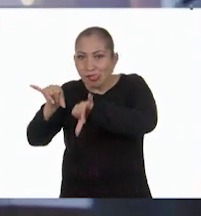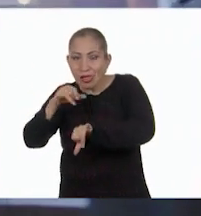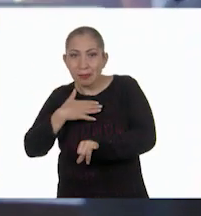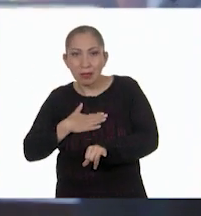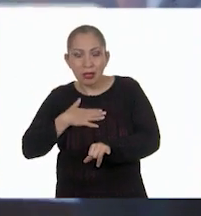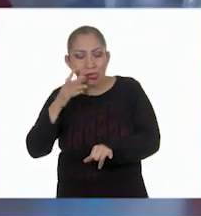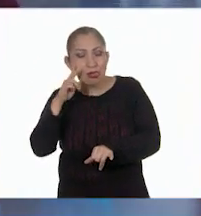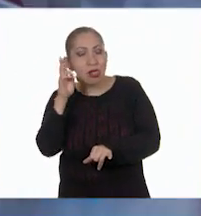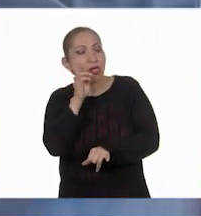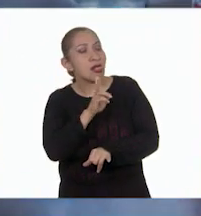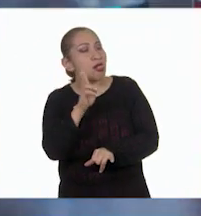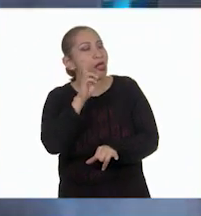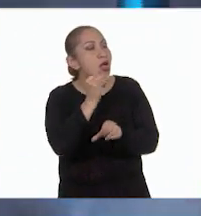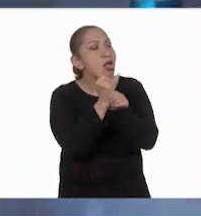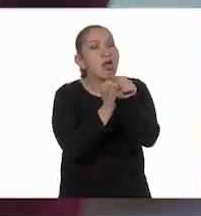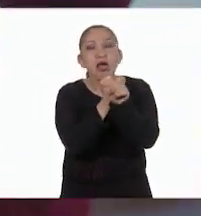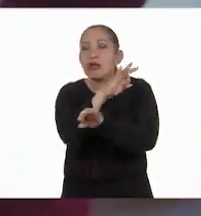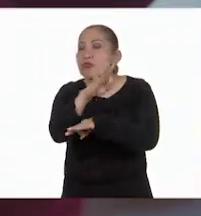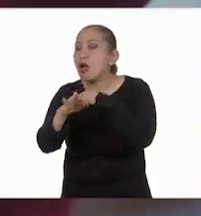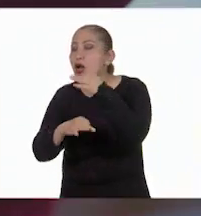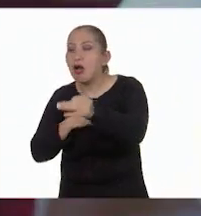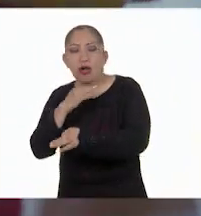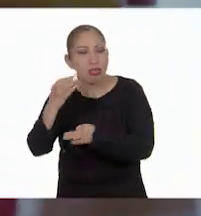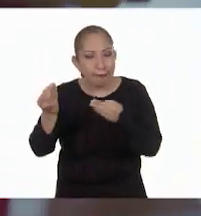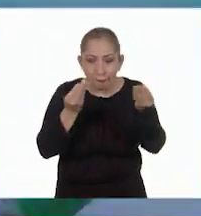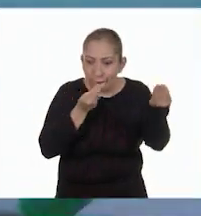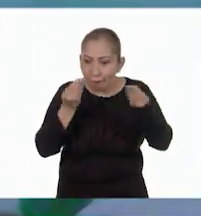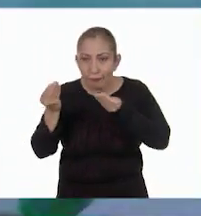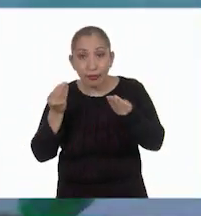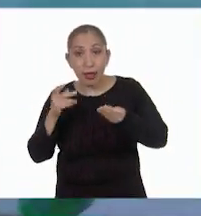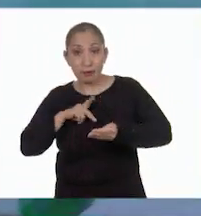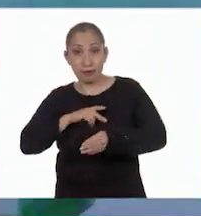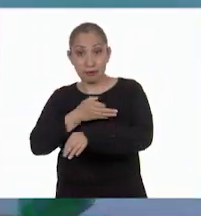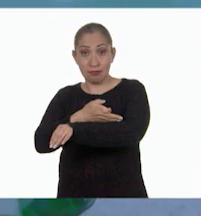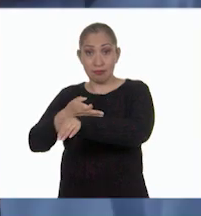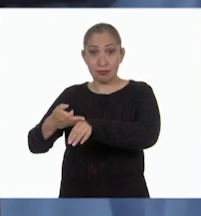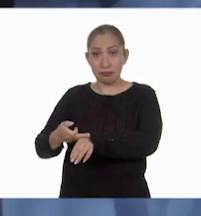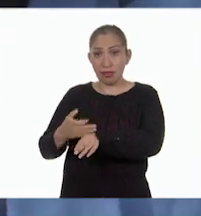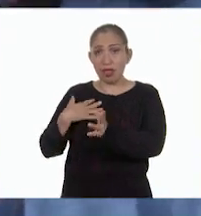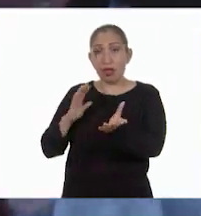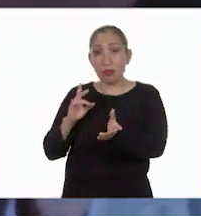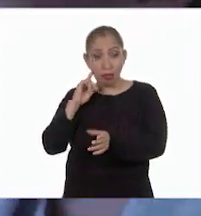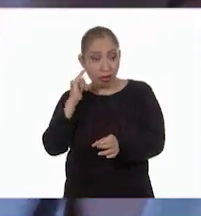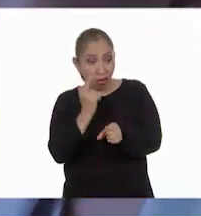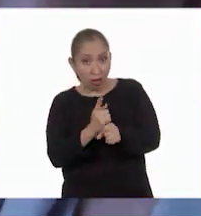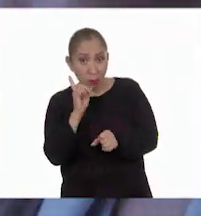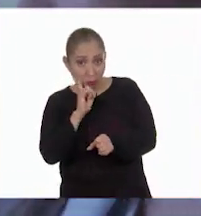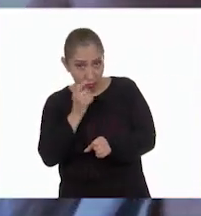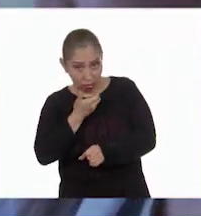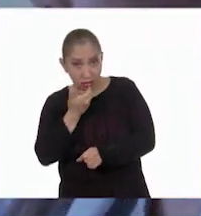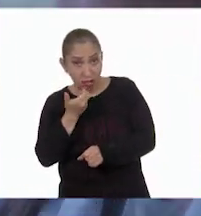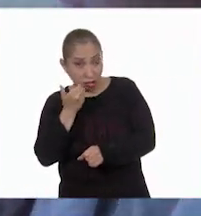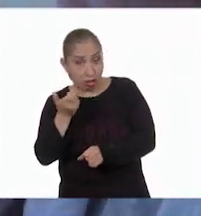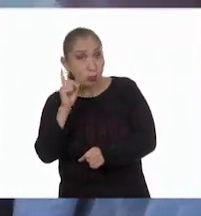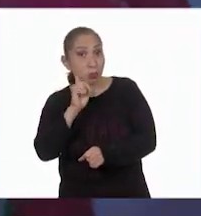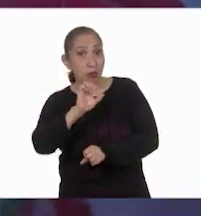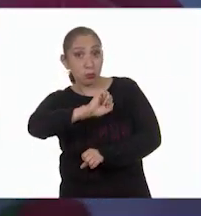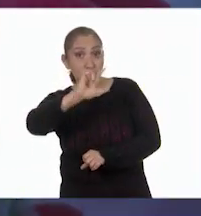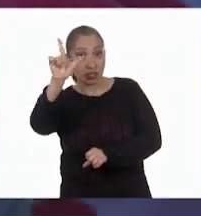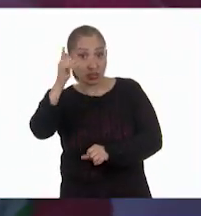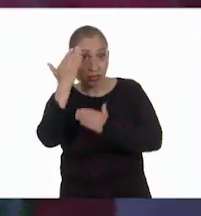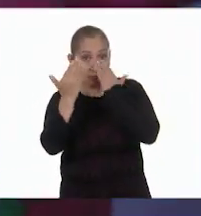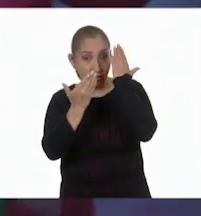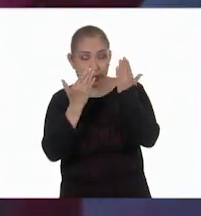y explorando todo lo que me encontraba a mi paso. En mi familia no era tan común que alguna mujer estudiara profesionalmente